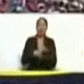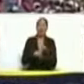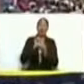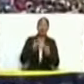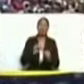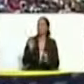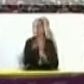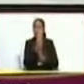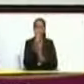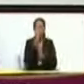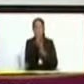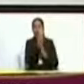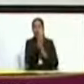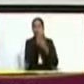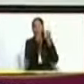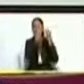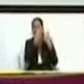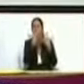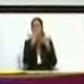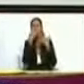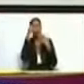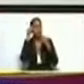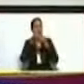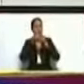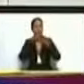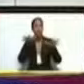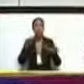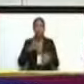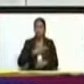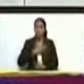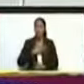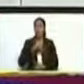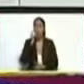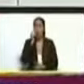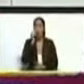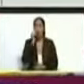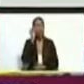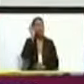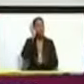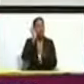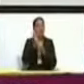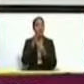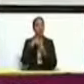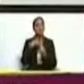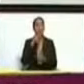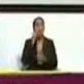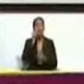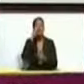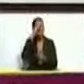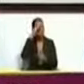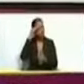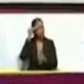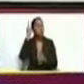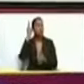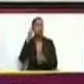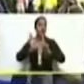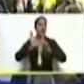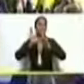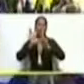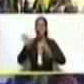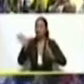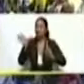como sucedió en Rusia hace aproximadamente 10 días. Sí, o como sucede en Cuba también, que en Cuba hay dictadura, pero también hay elecciones. Cuando hablas con los expertos te hacen